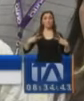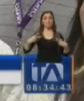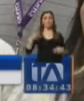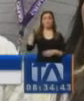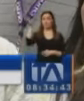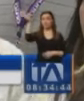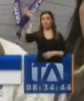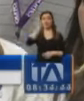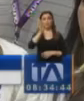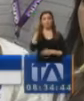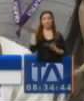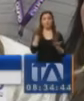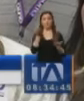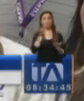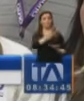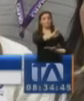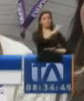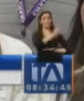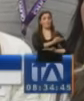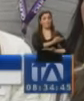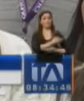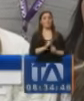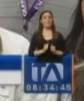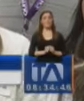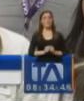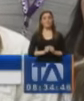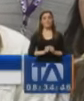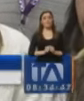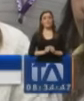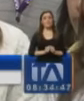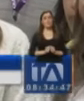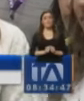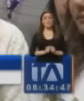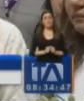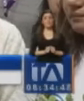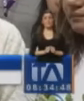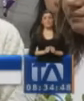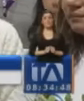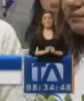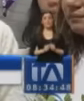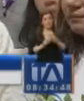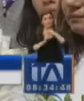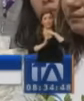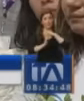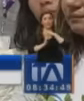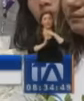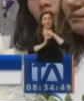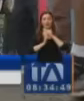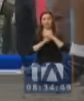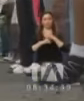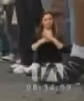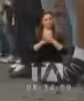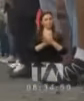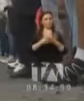Dios nos dé la fuerza y les dé la fuerza y la paz para